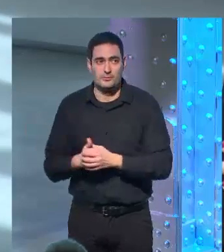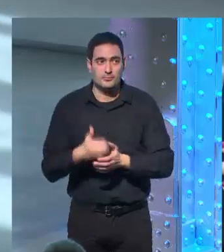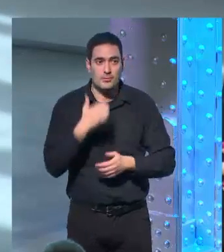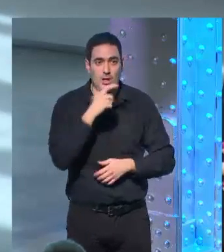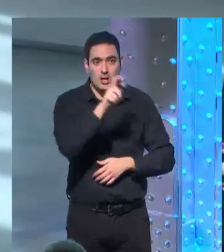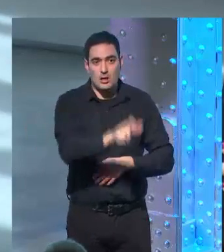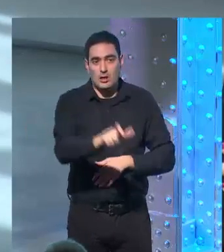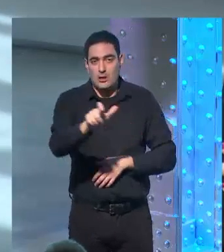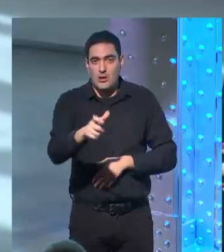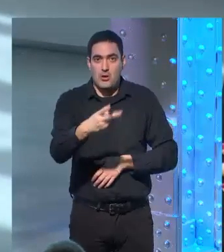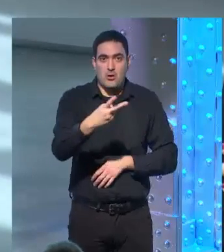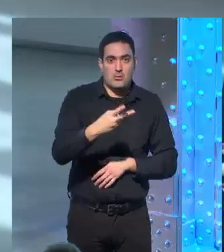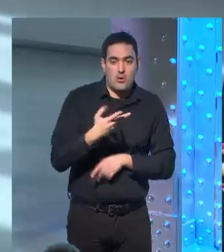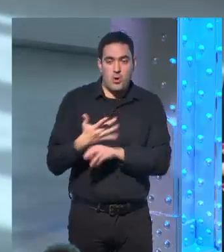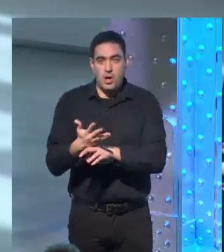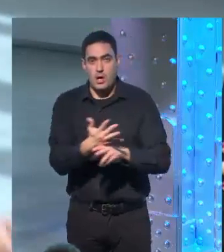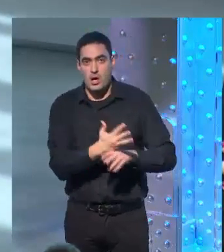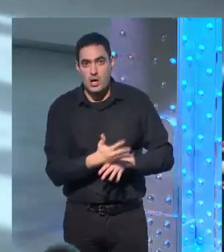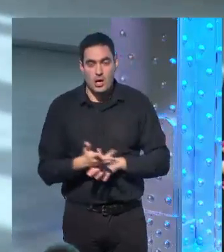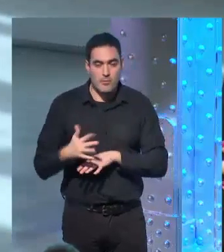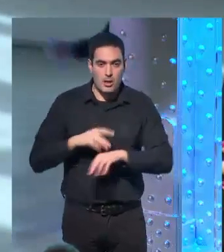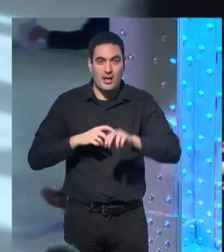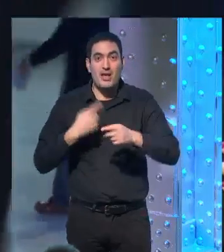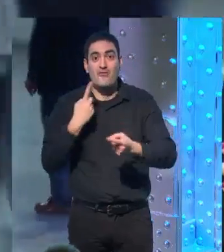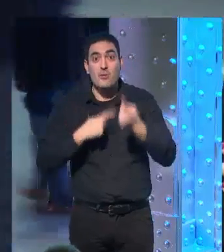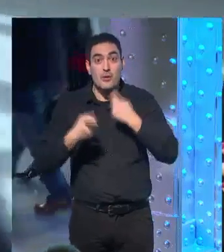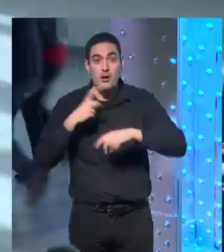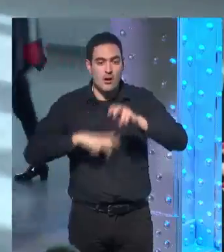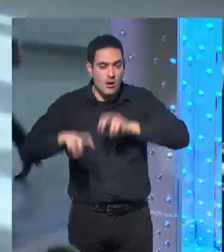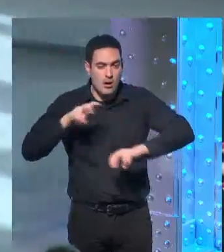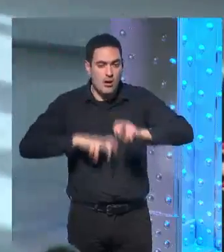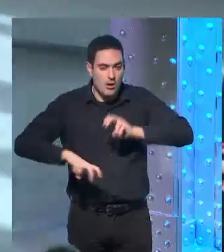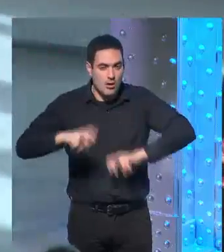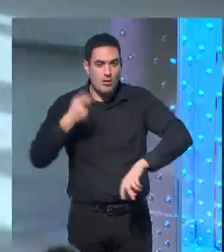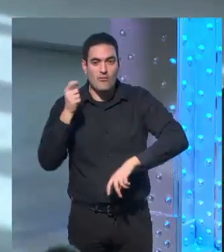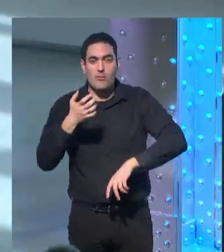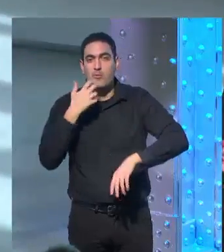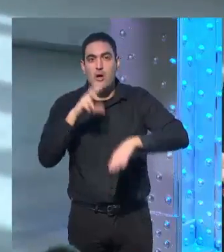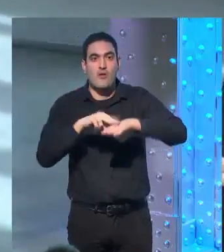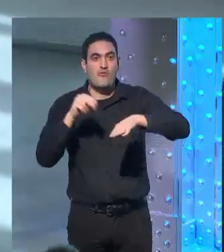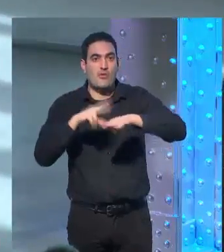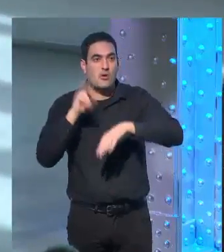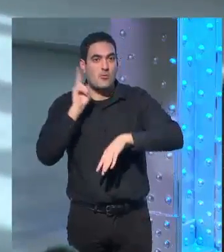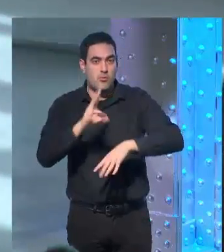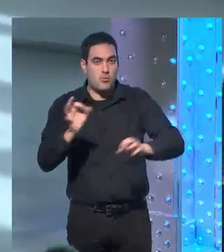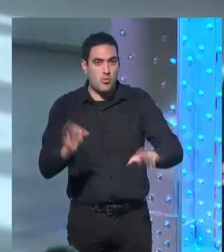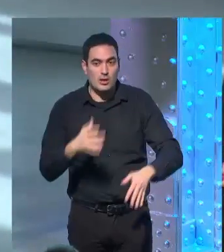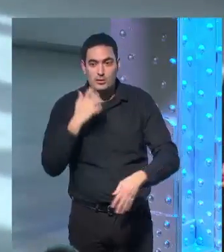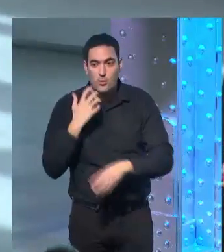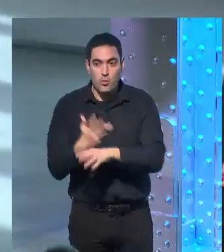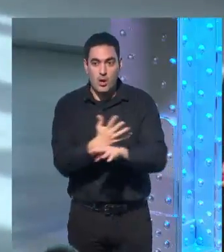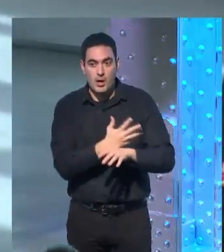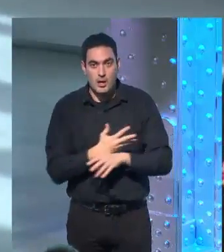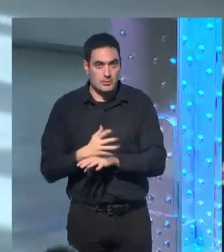2, 3 horas y básicamente jugando, no para buscar información o para ver un vídeo, sino que están